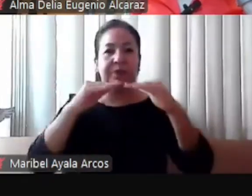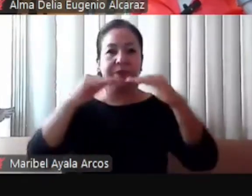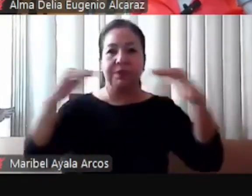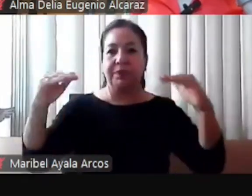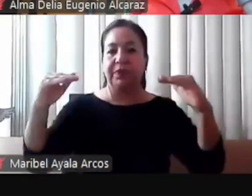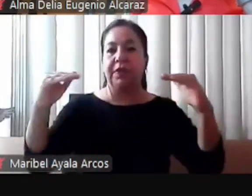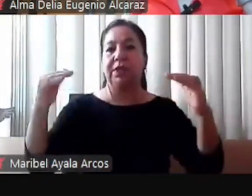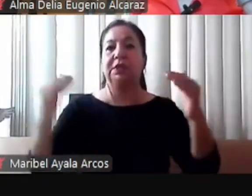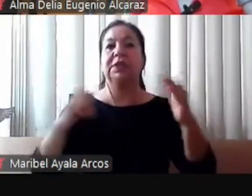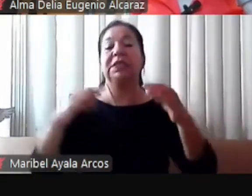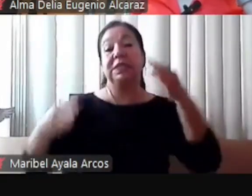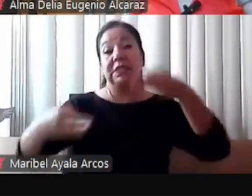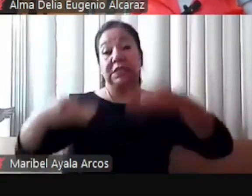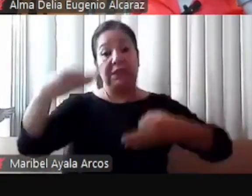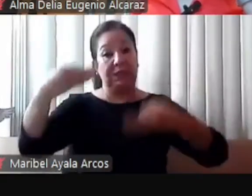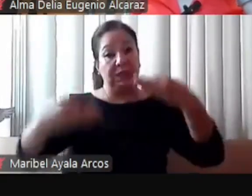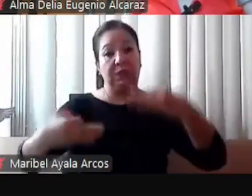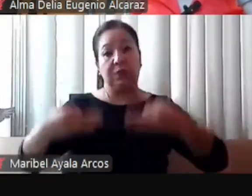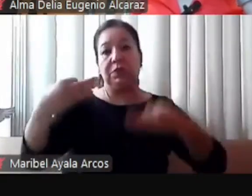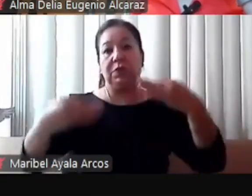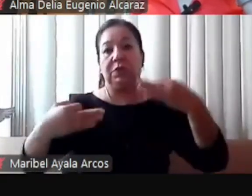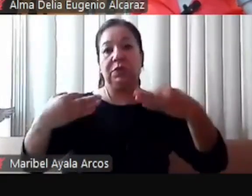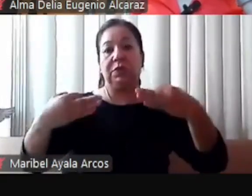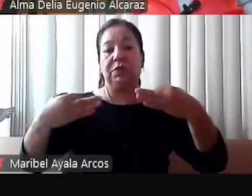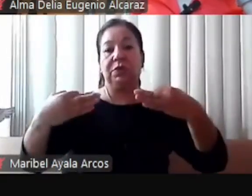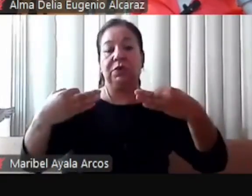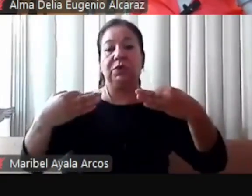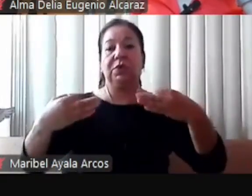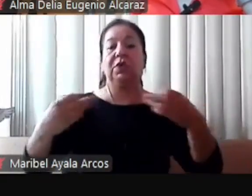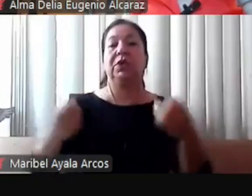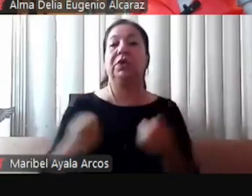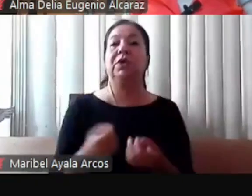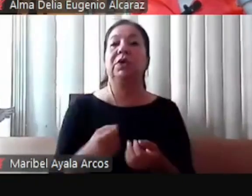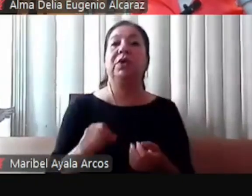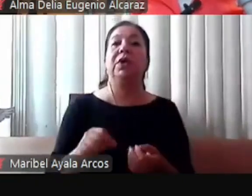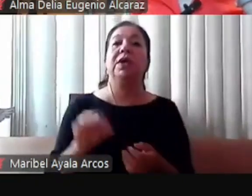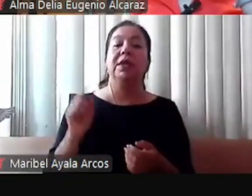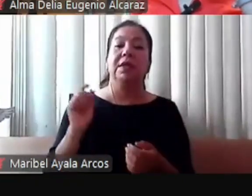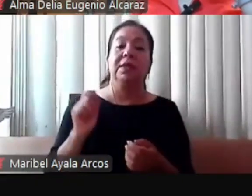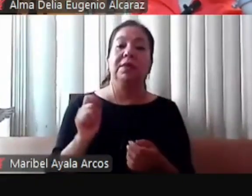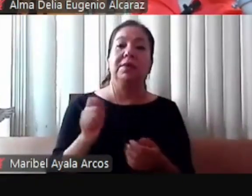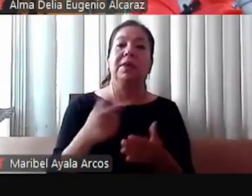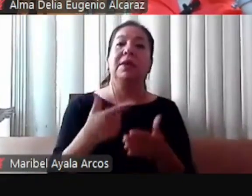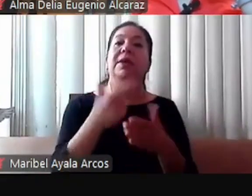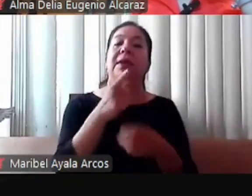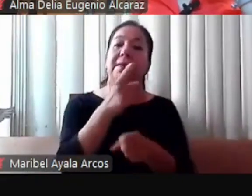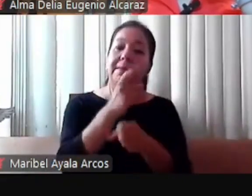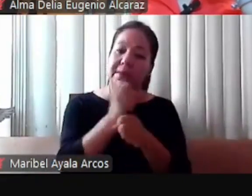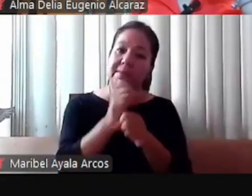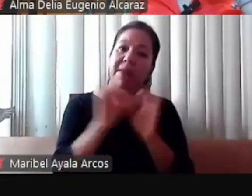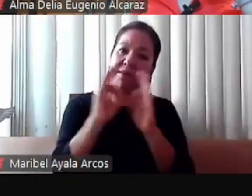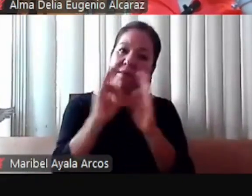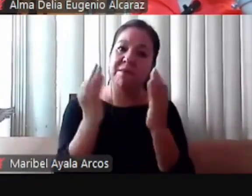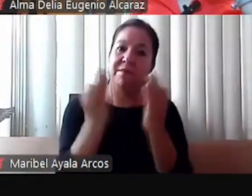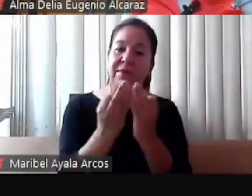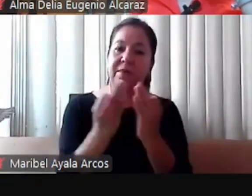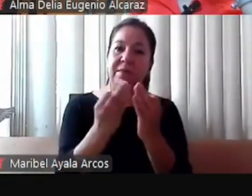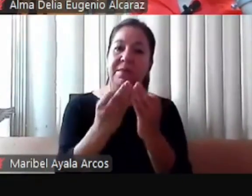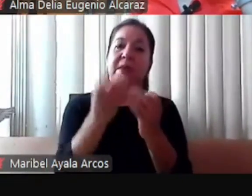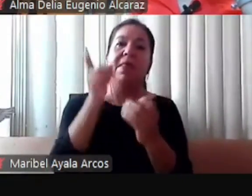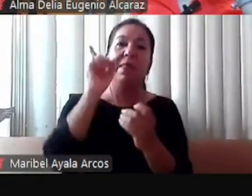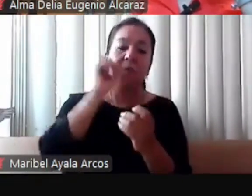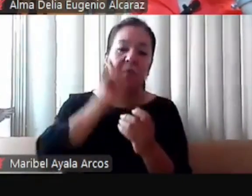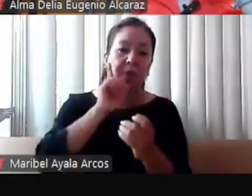de este juicio, lo procedente es confirmar la asignación de la regiduría a favor de la primera fórmula de género mujer del Partido de la